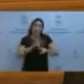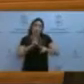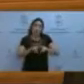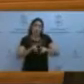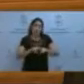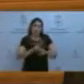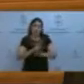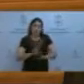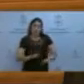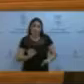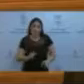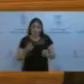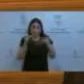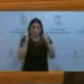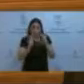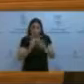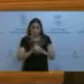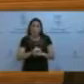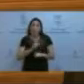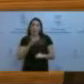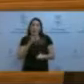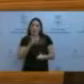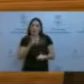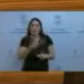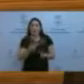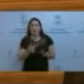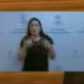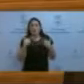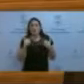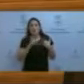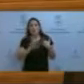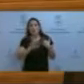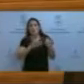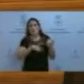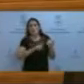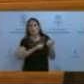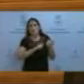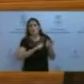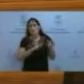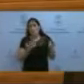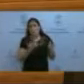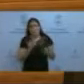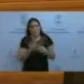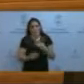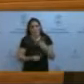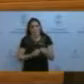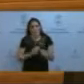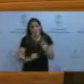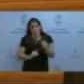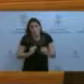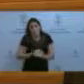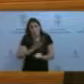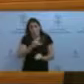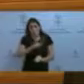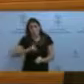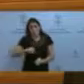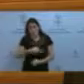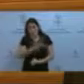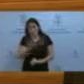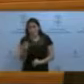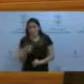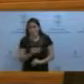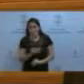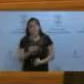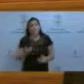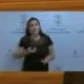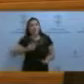tenido más remedio que llevar a cabo por ser de competencia estatal y, por lo tanto, tener que ser desarrolladas en la comunidad autónoma. Por lo tanto,